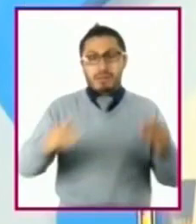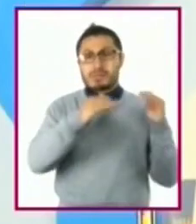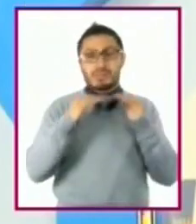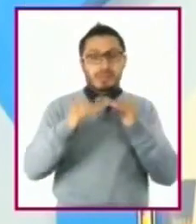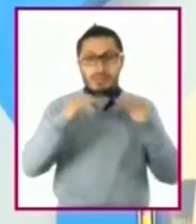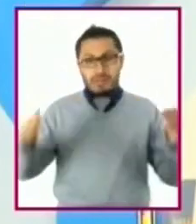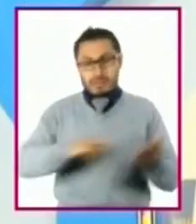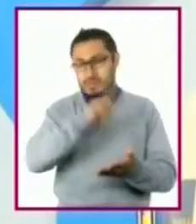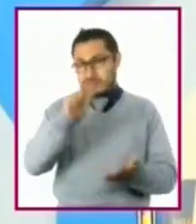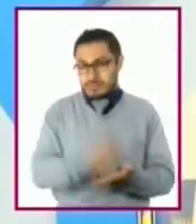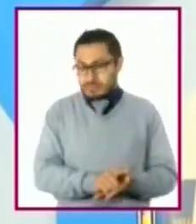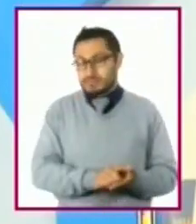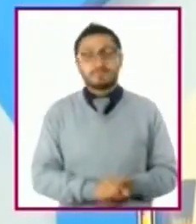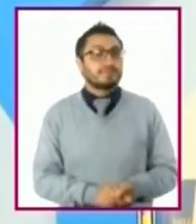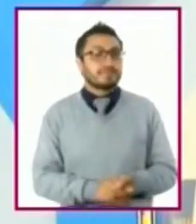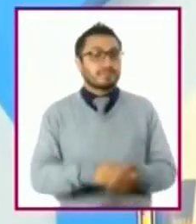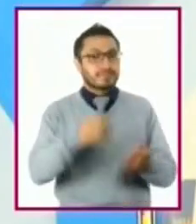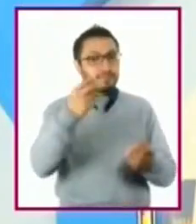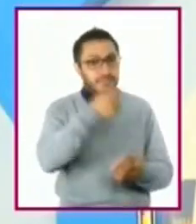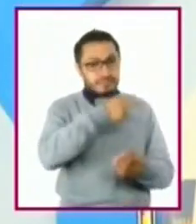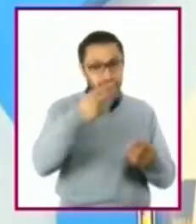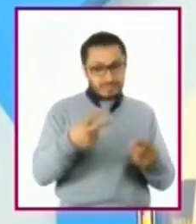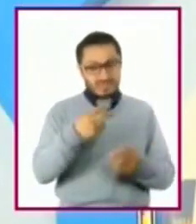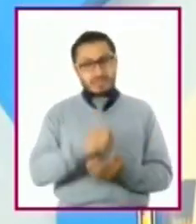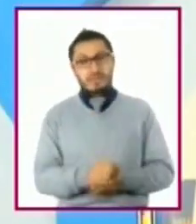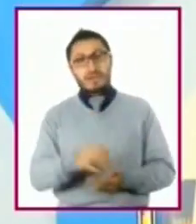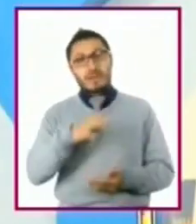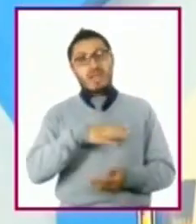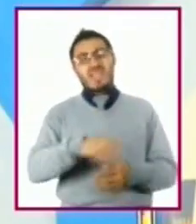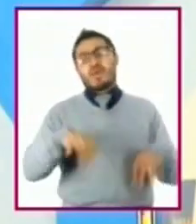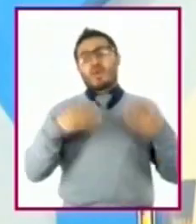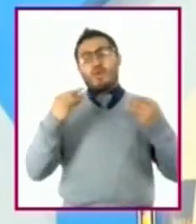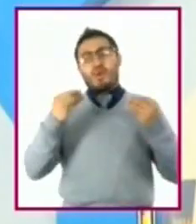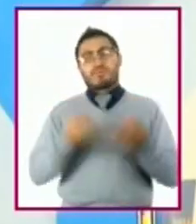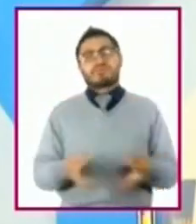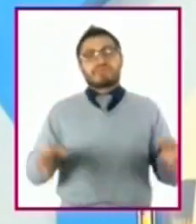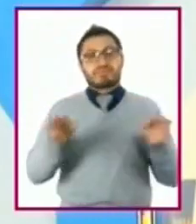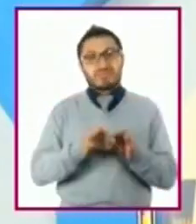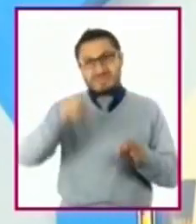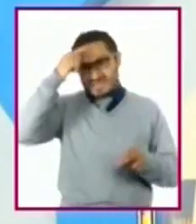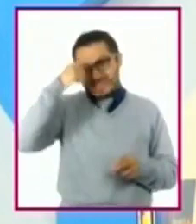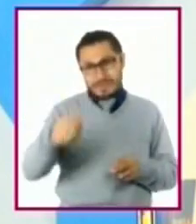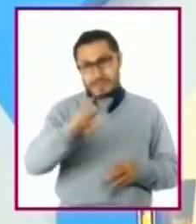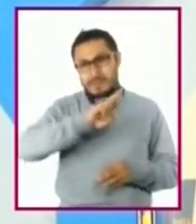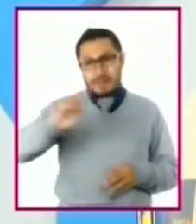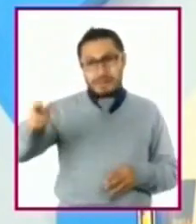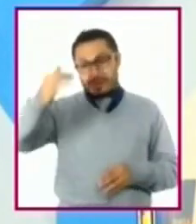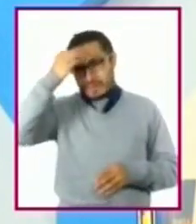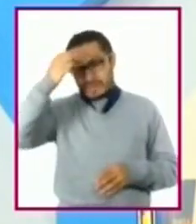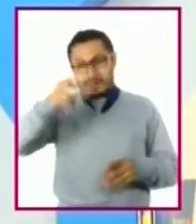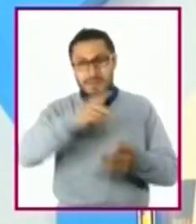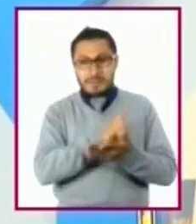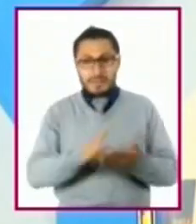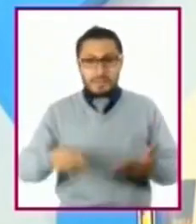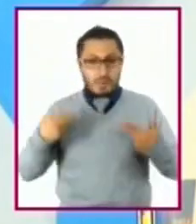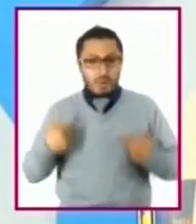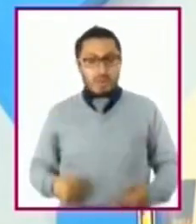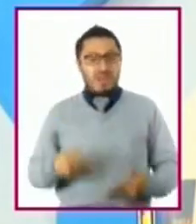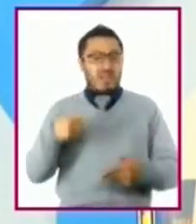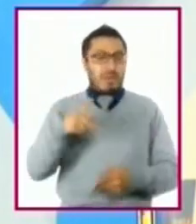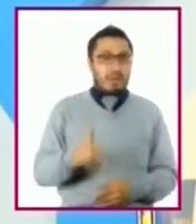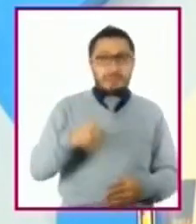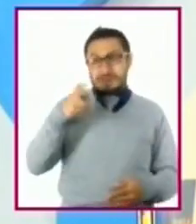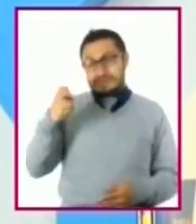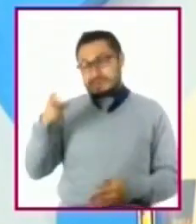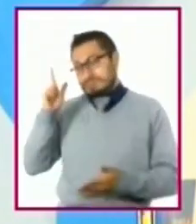la ley. Los dos últimos documentos propiciaron antecedentes importantes para el reconocimiento de los derechos humanos, pero aquellas